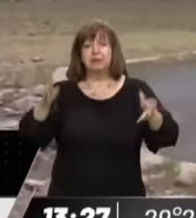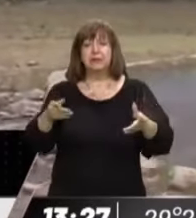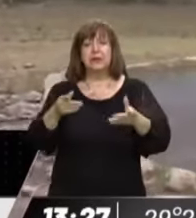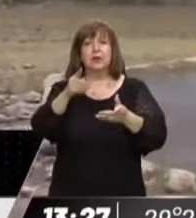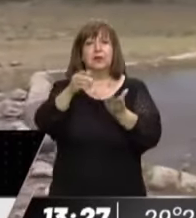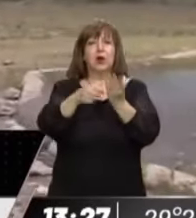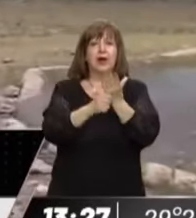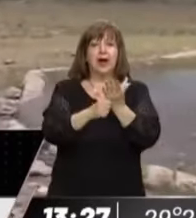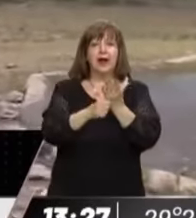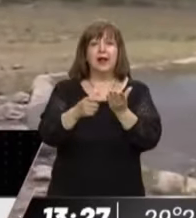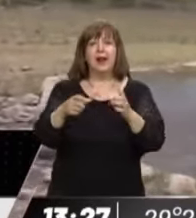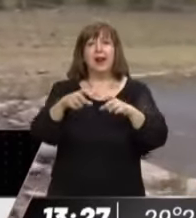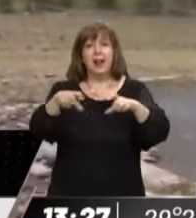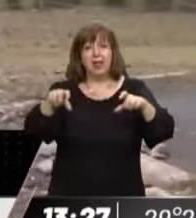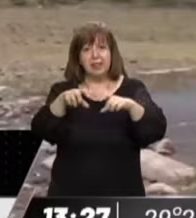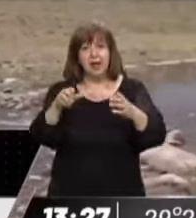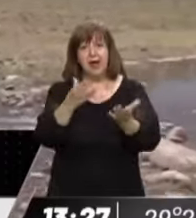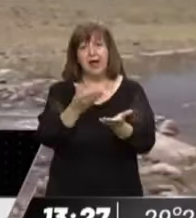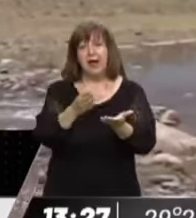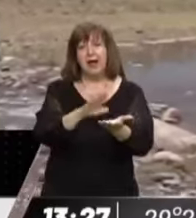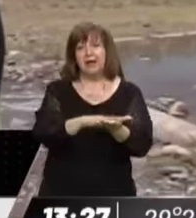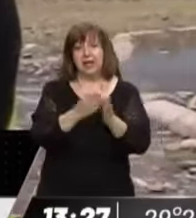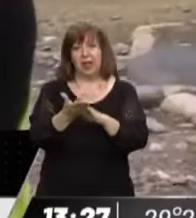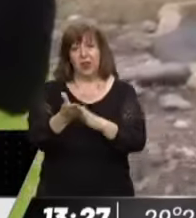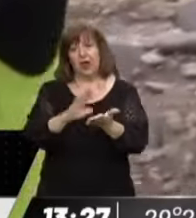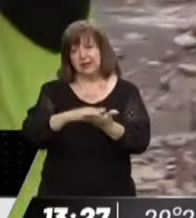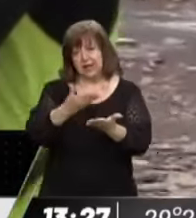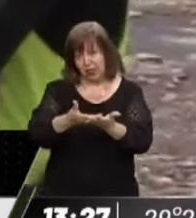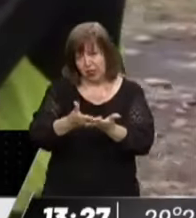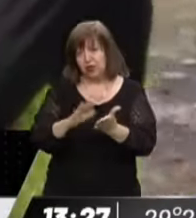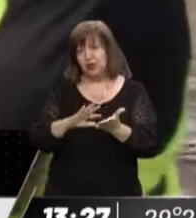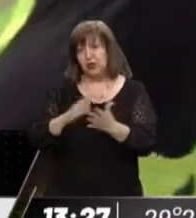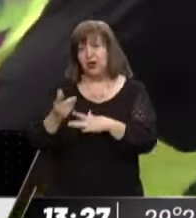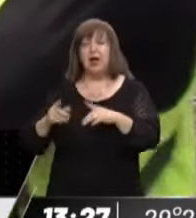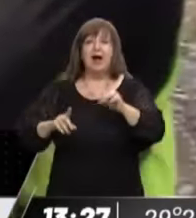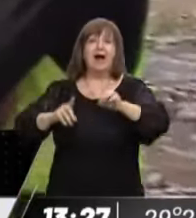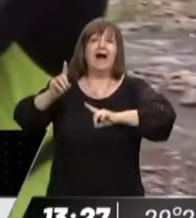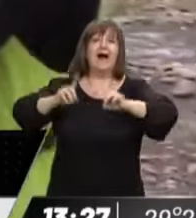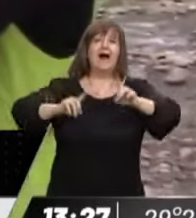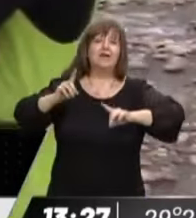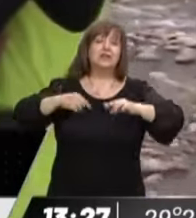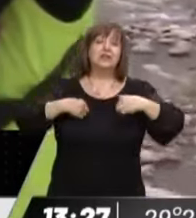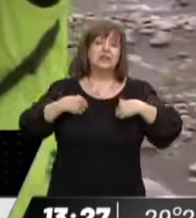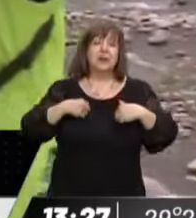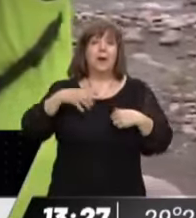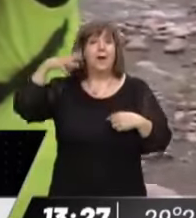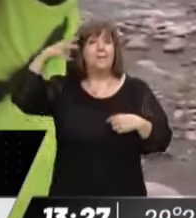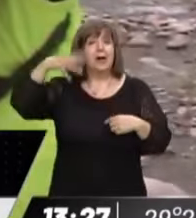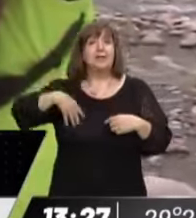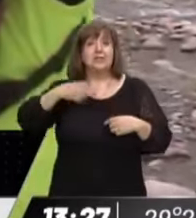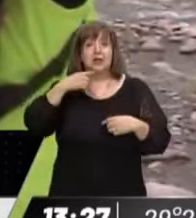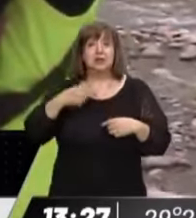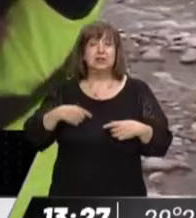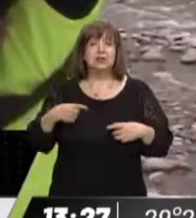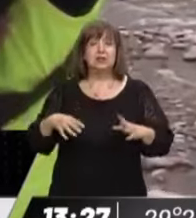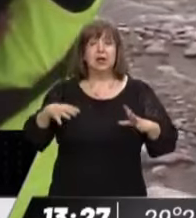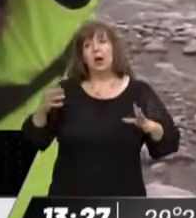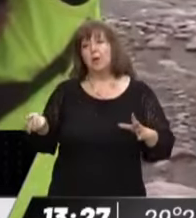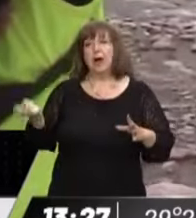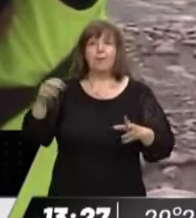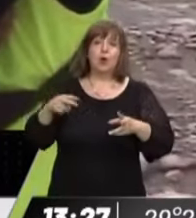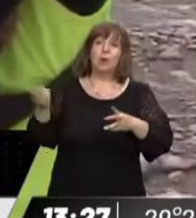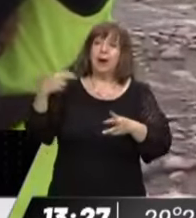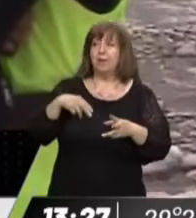Ya estamos listos para pero también está bueno como dice mariso te agarr la loca en tu casa muerto de calor decir no aguanto más agarras a los niños los subís al auto y te